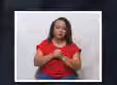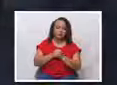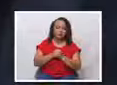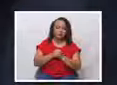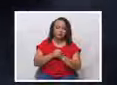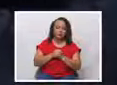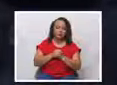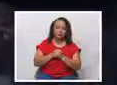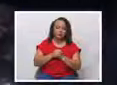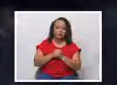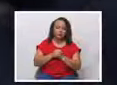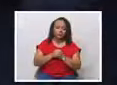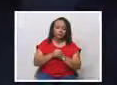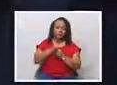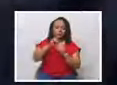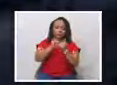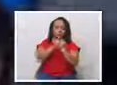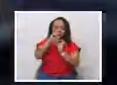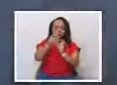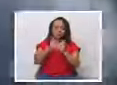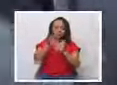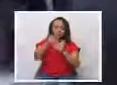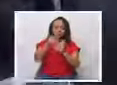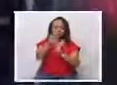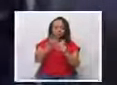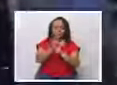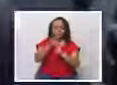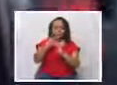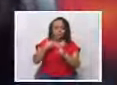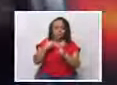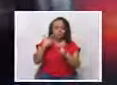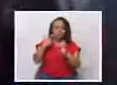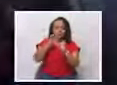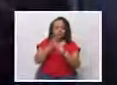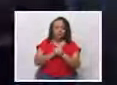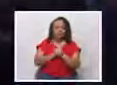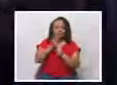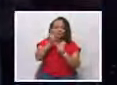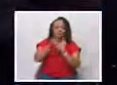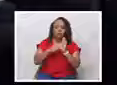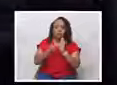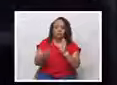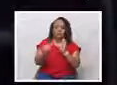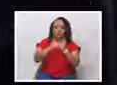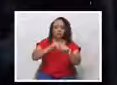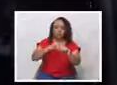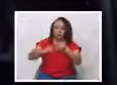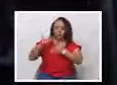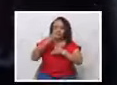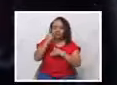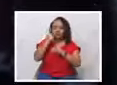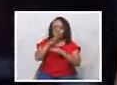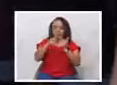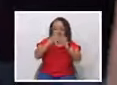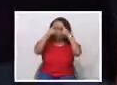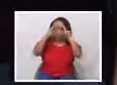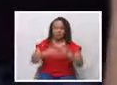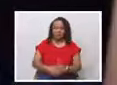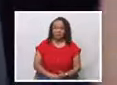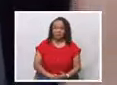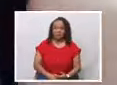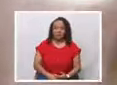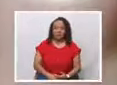ser el paratleta más rápido del mundo luego de la situación que habías tenido en el accidente más? ¿Cuánto significa volver el tiempo atrás y ver todo lo que has conseguido?